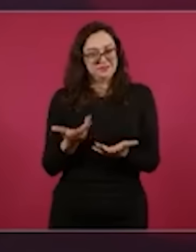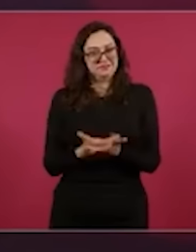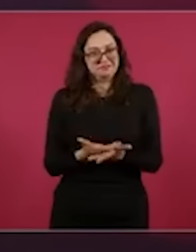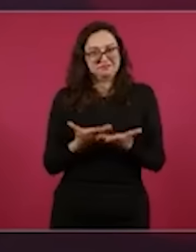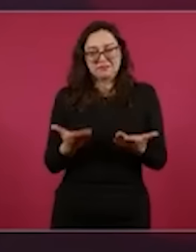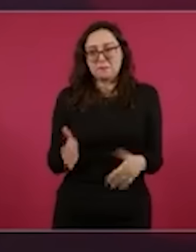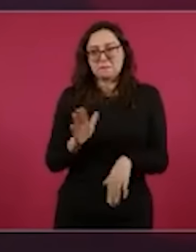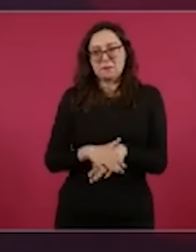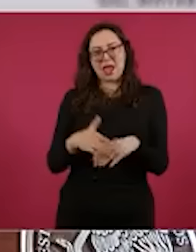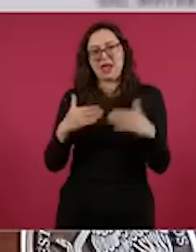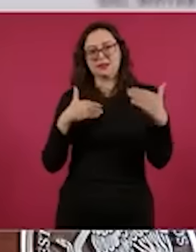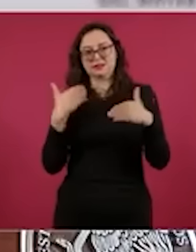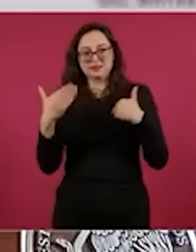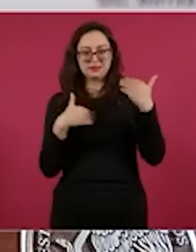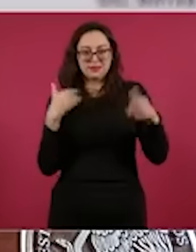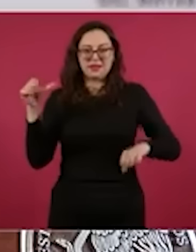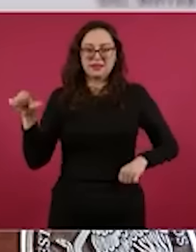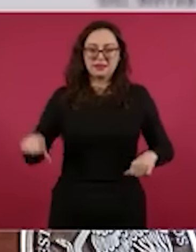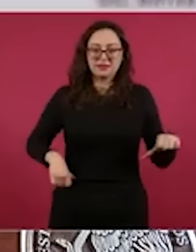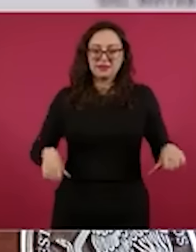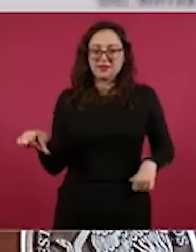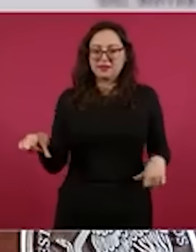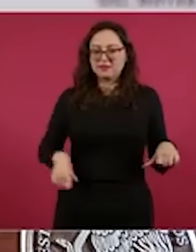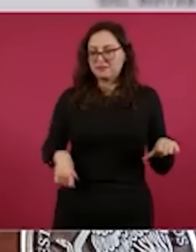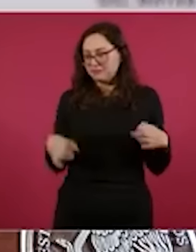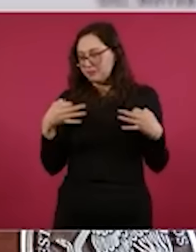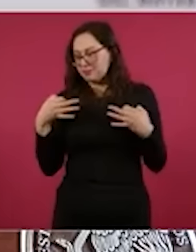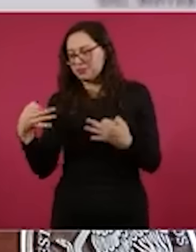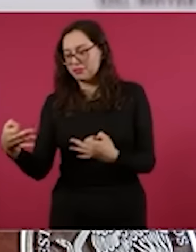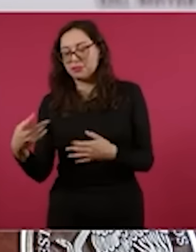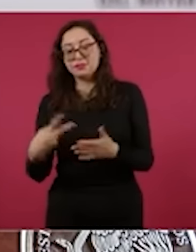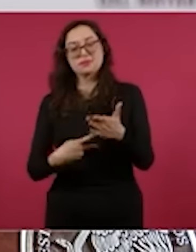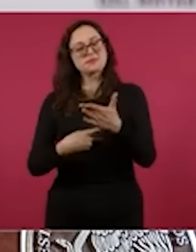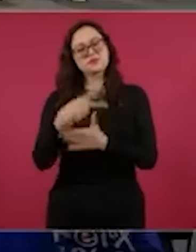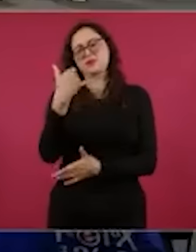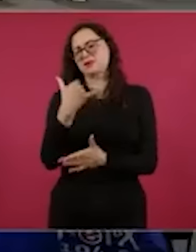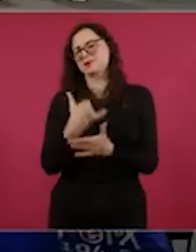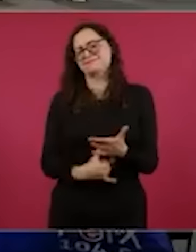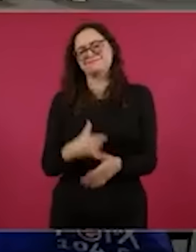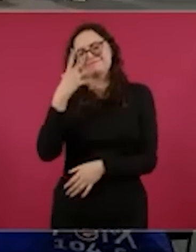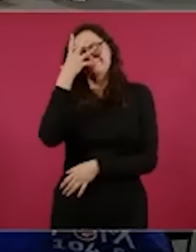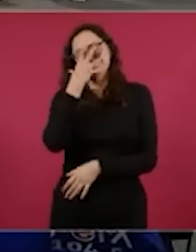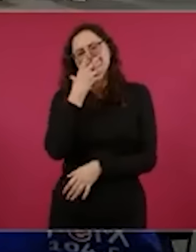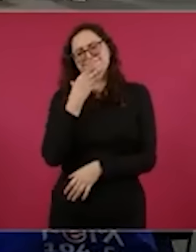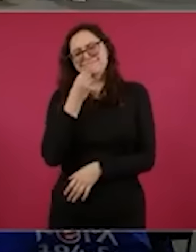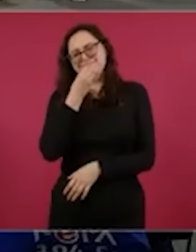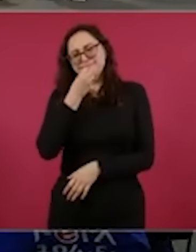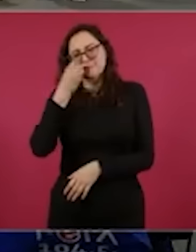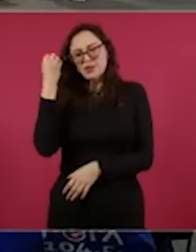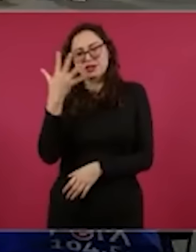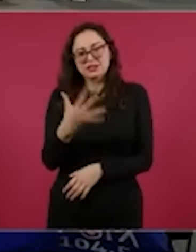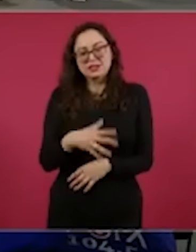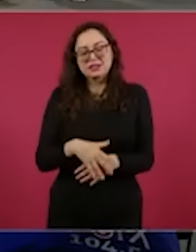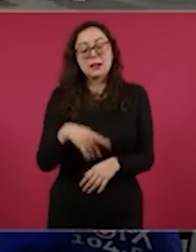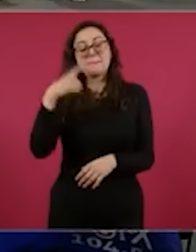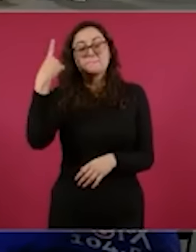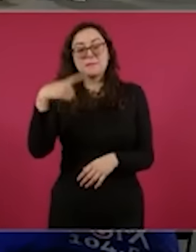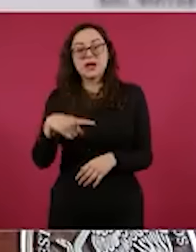manera impresionante. Es un proyecto maravilloso para el disfrute de